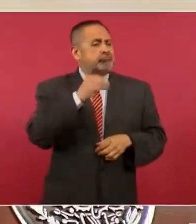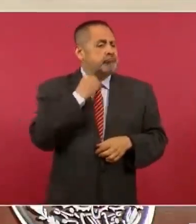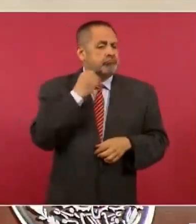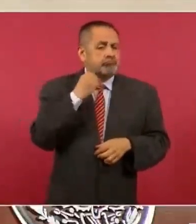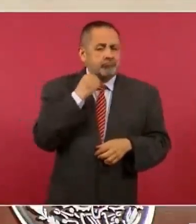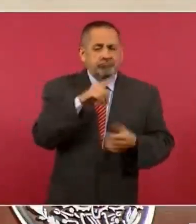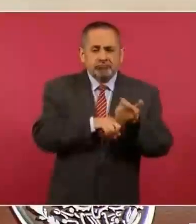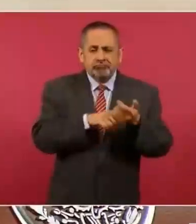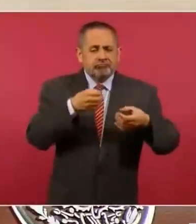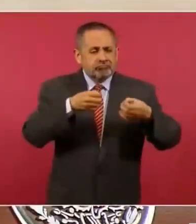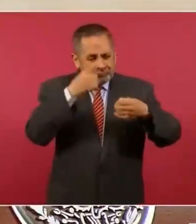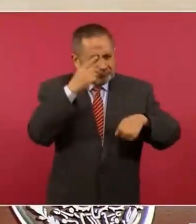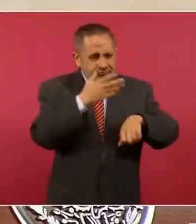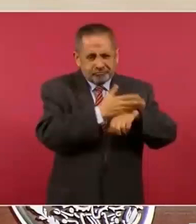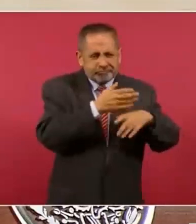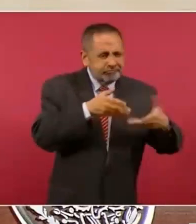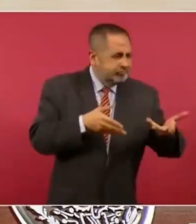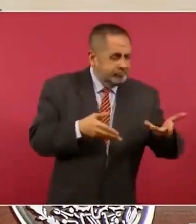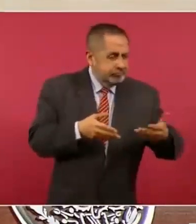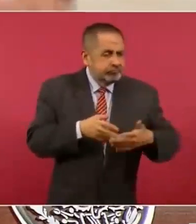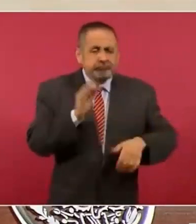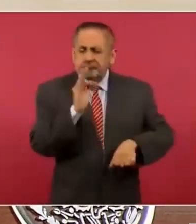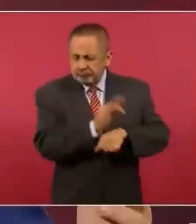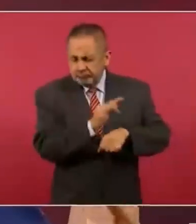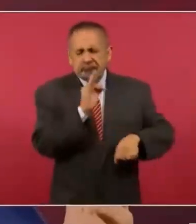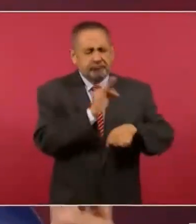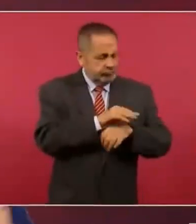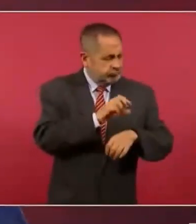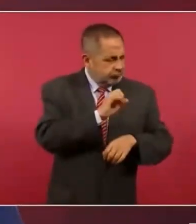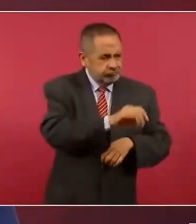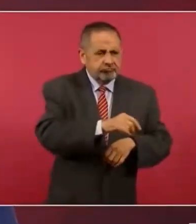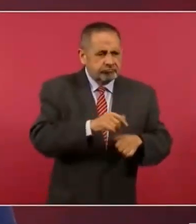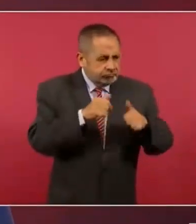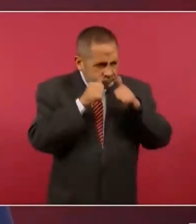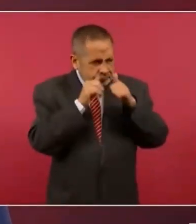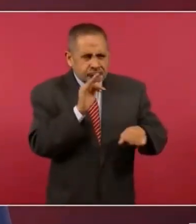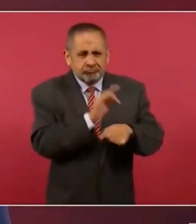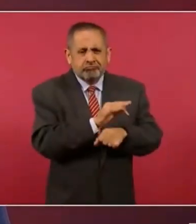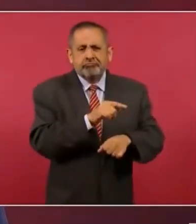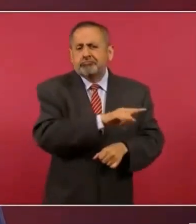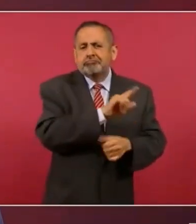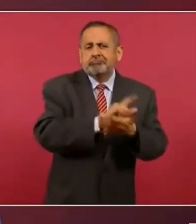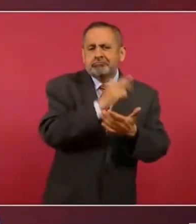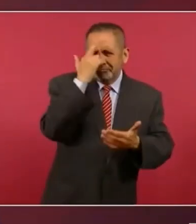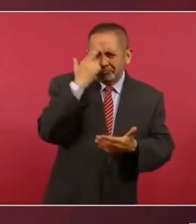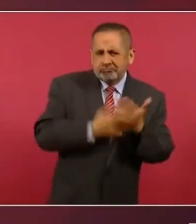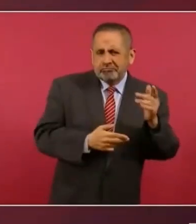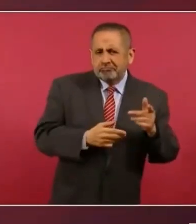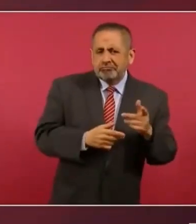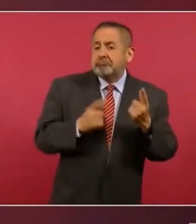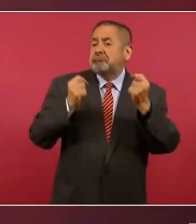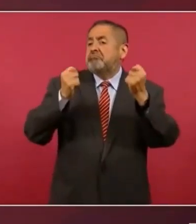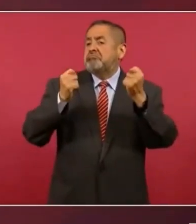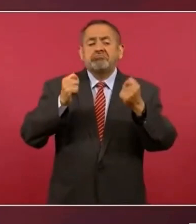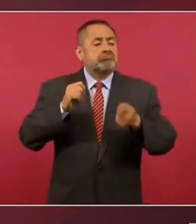de penalistas, protegiendo a delincuentes de cuello